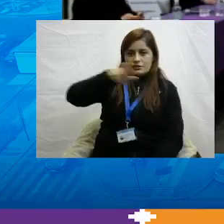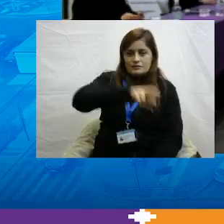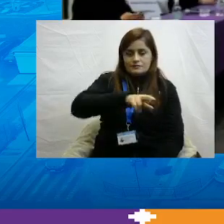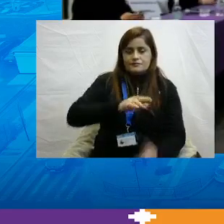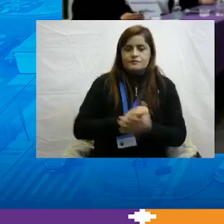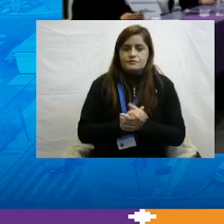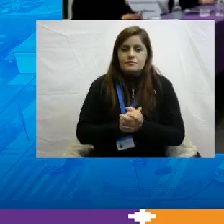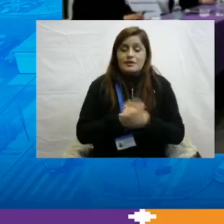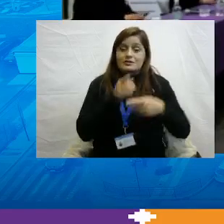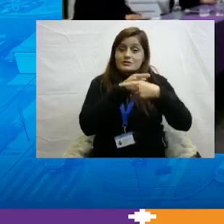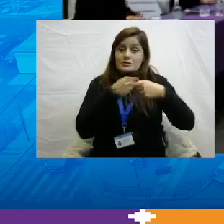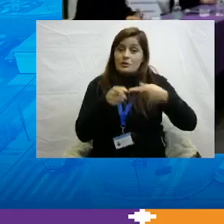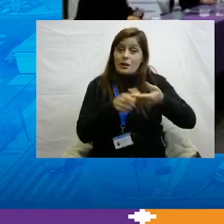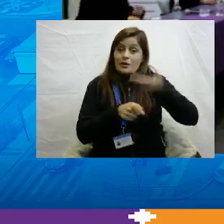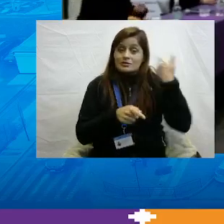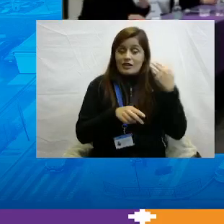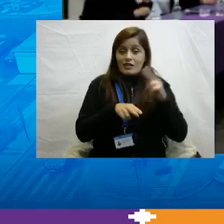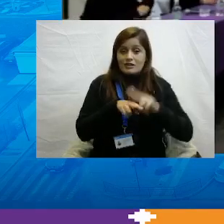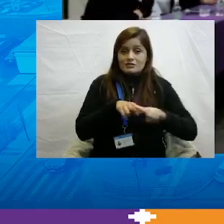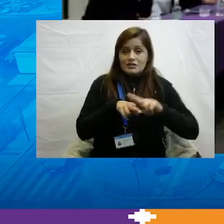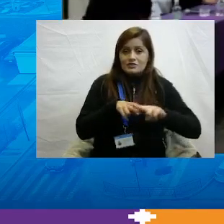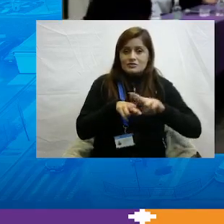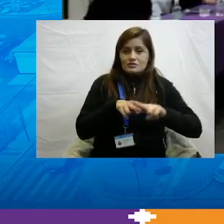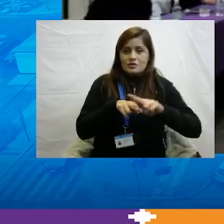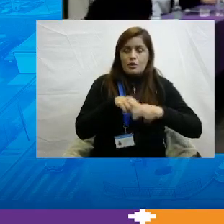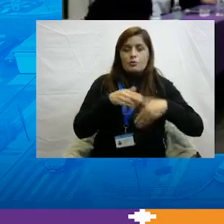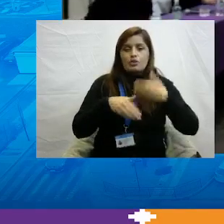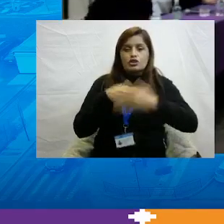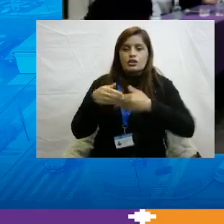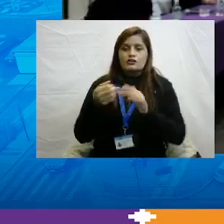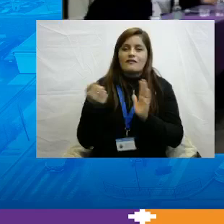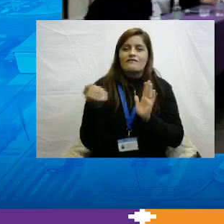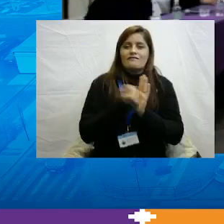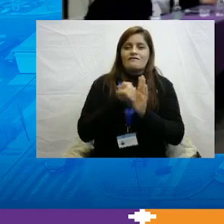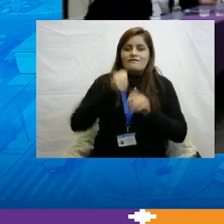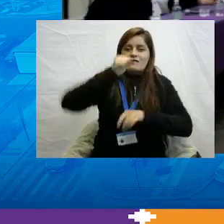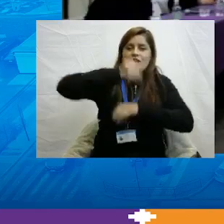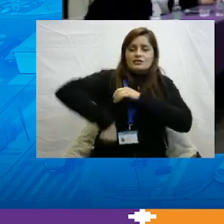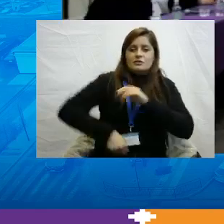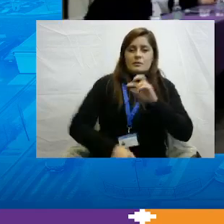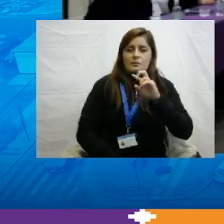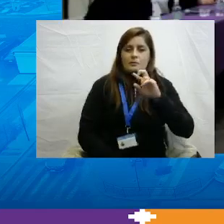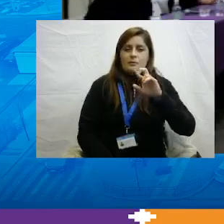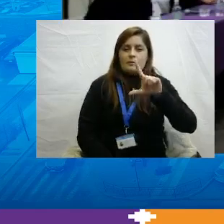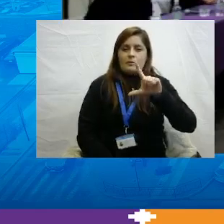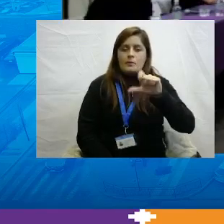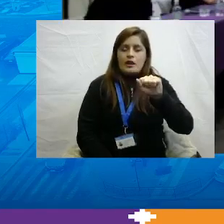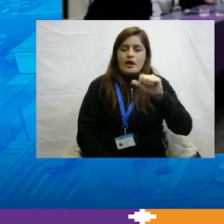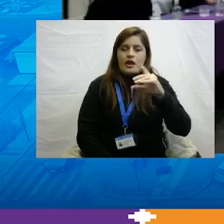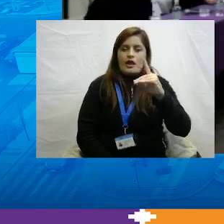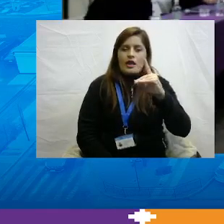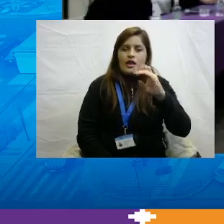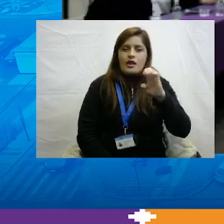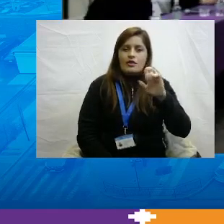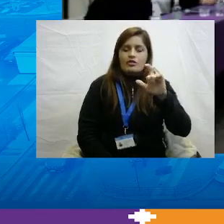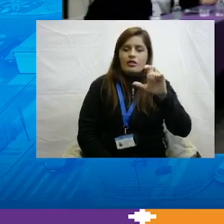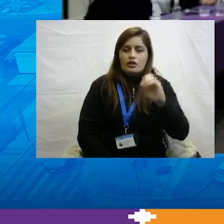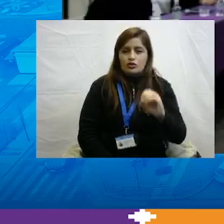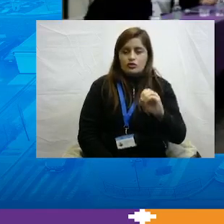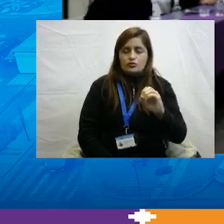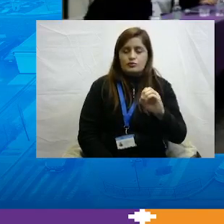bueno, la semana pasada se realizó un proceso de validación del PLADECO, como entonces para